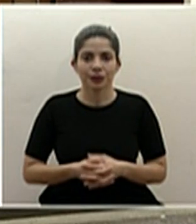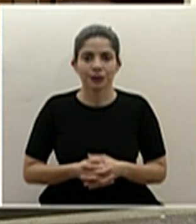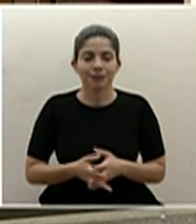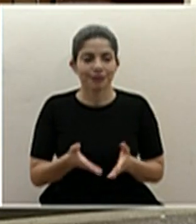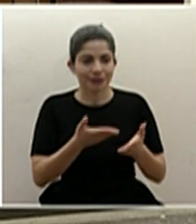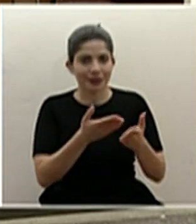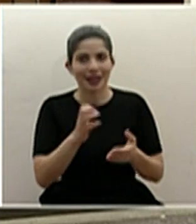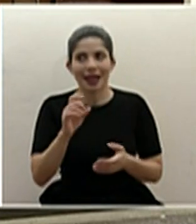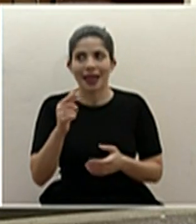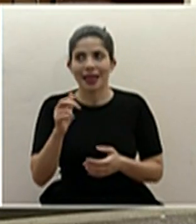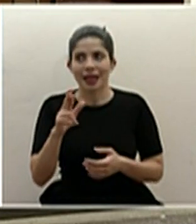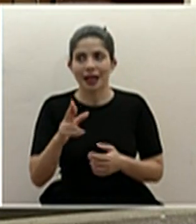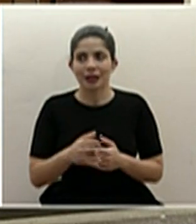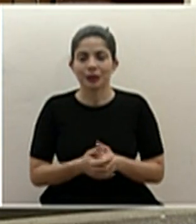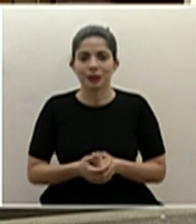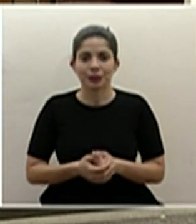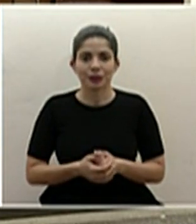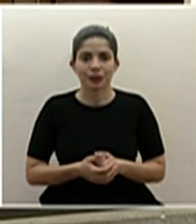Adelante, don Edgar.